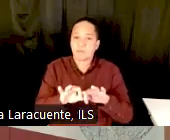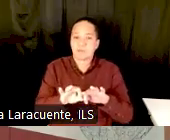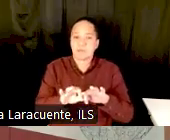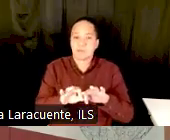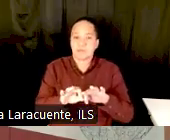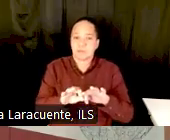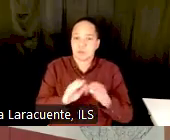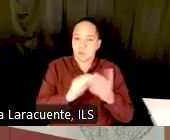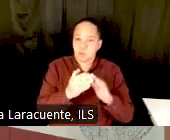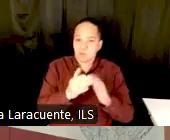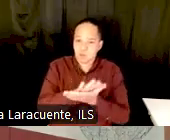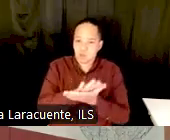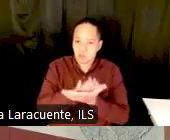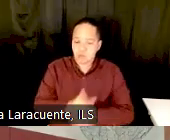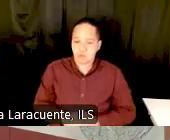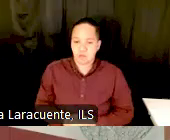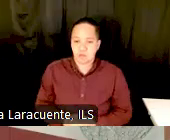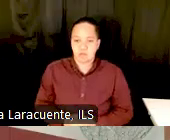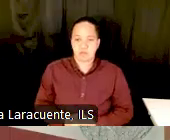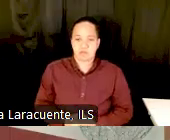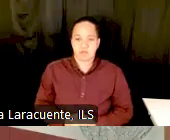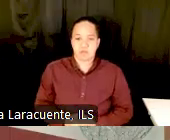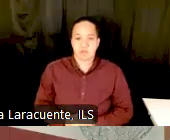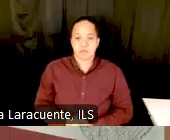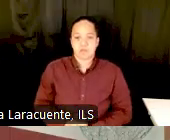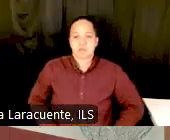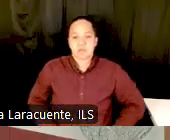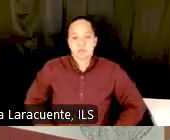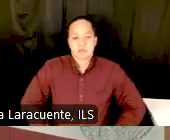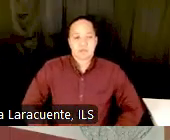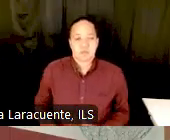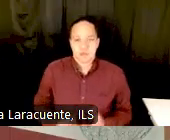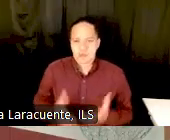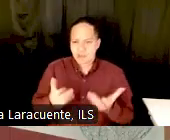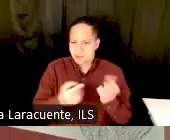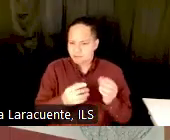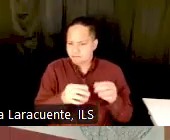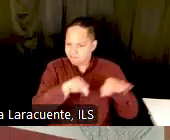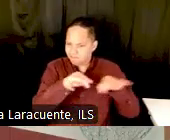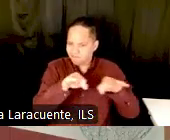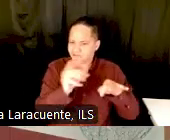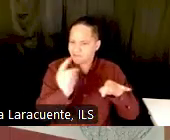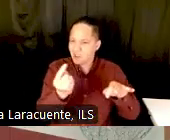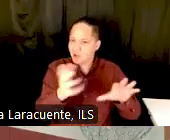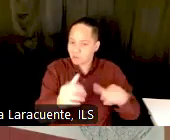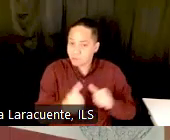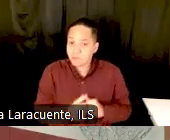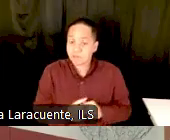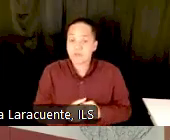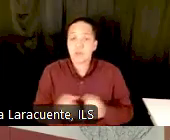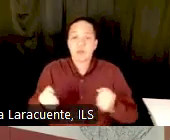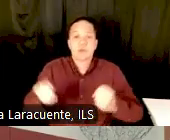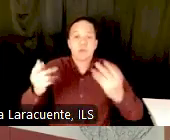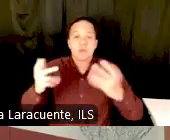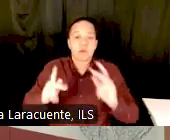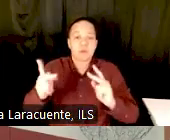comunidad escolar. Aquí quiero traer un detalle, y es que muchas de las personas, de los